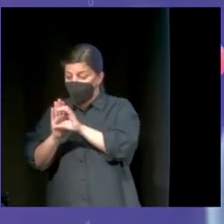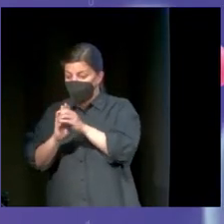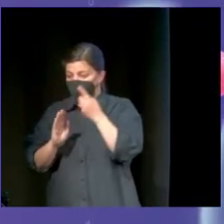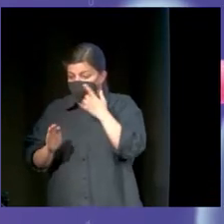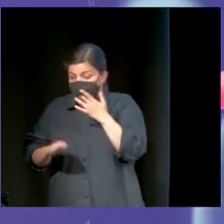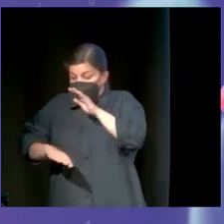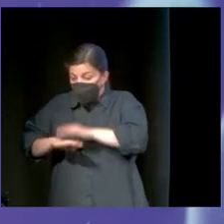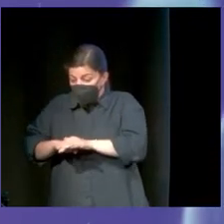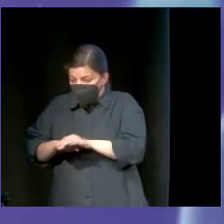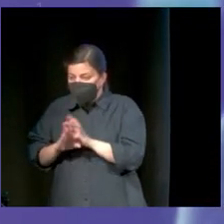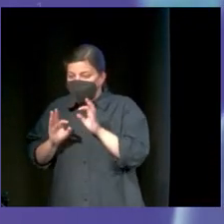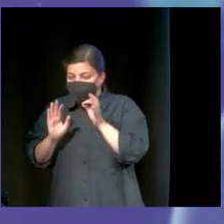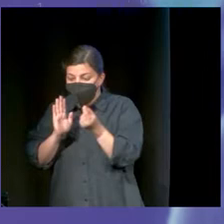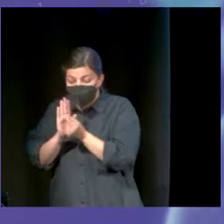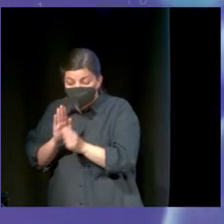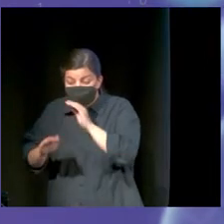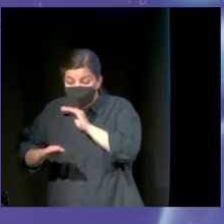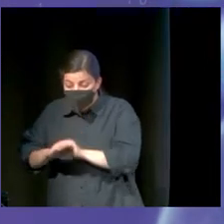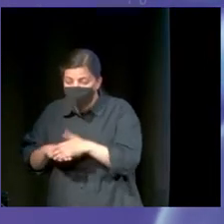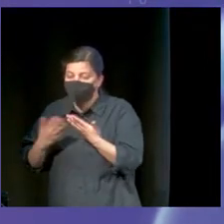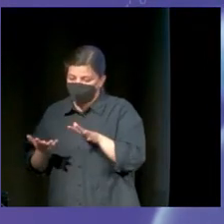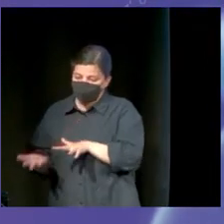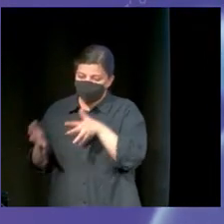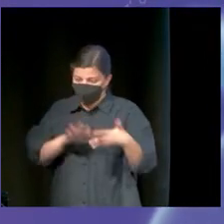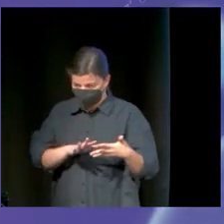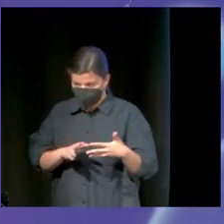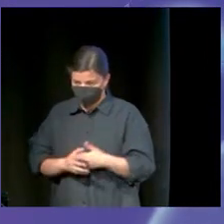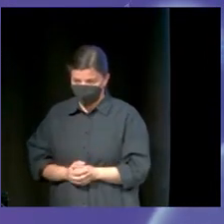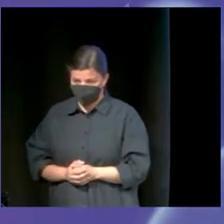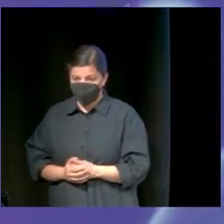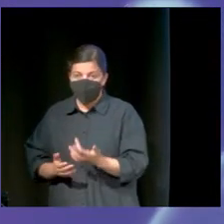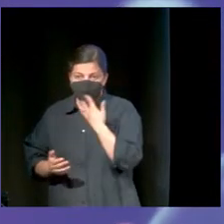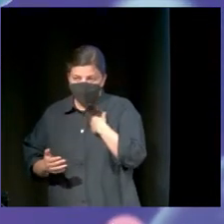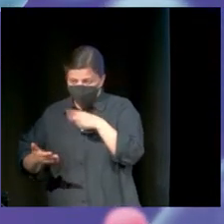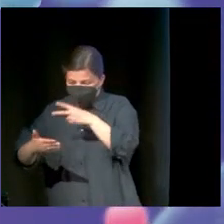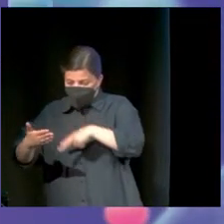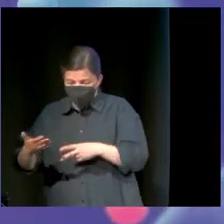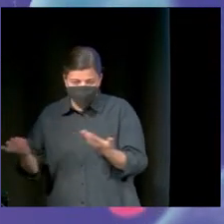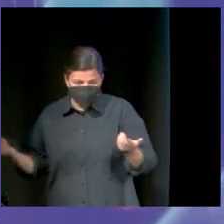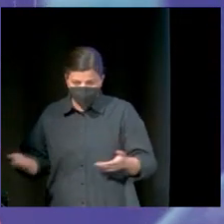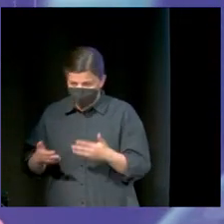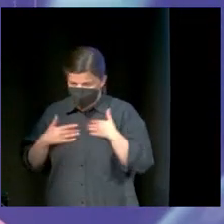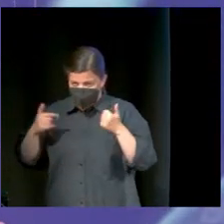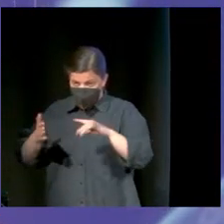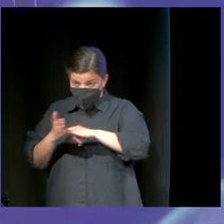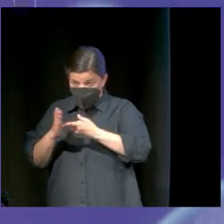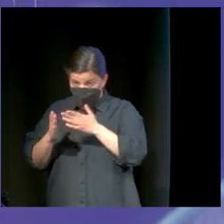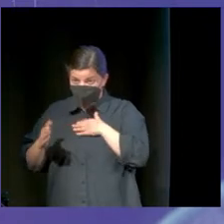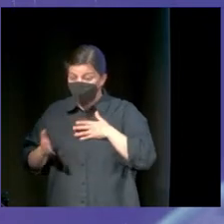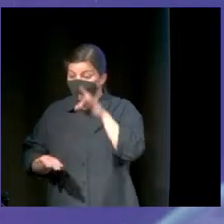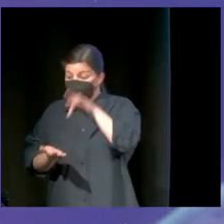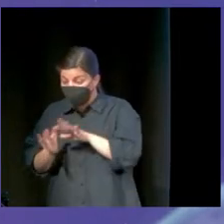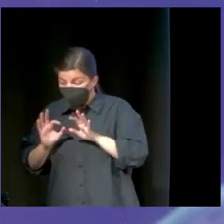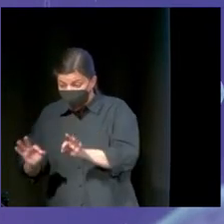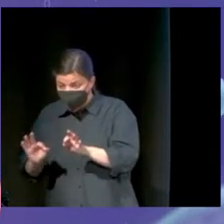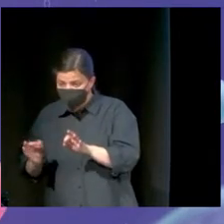si se cumple cierta condición pues se ejecuta esa condición o si yo leo si por lo que fuera en mi sistema ha ocurrido esto